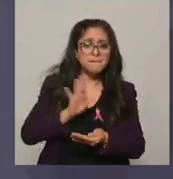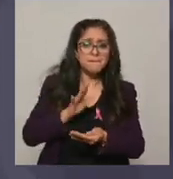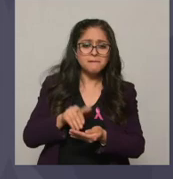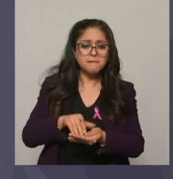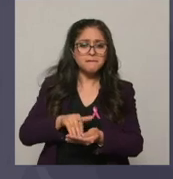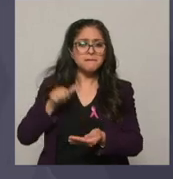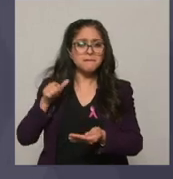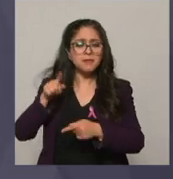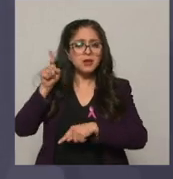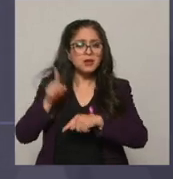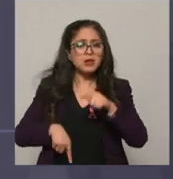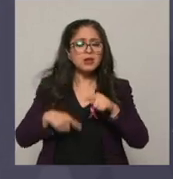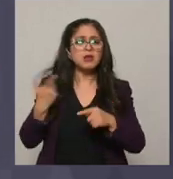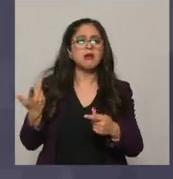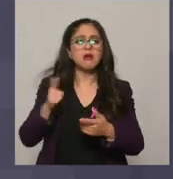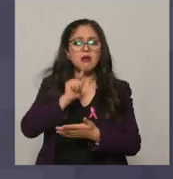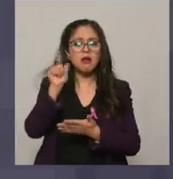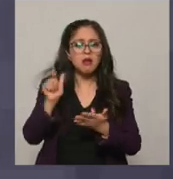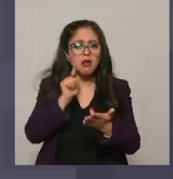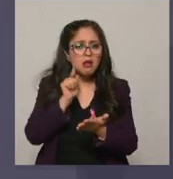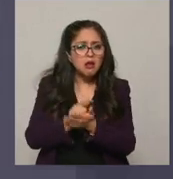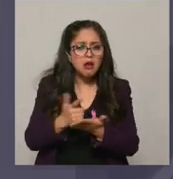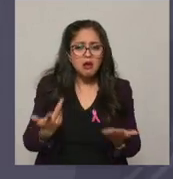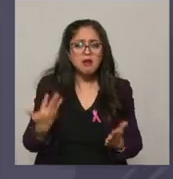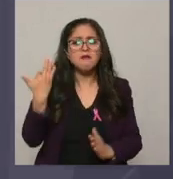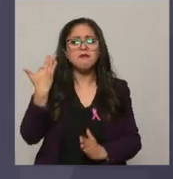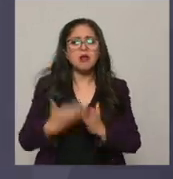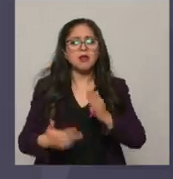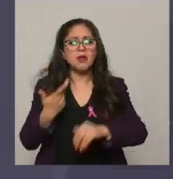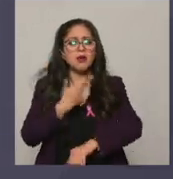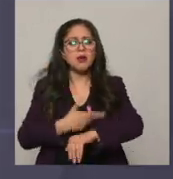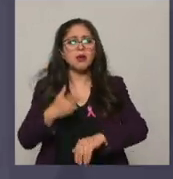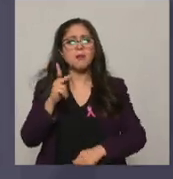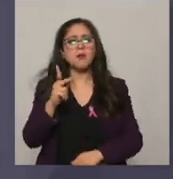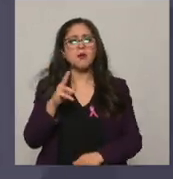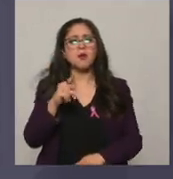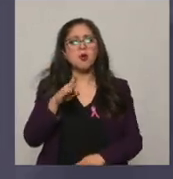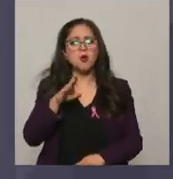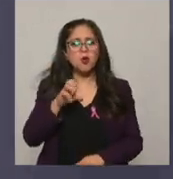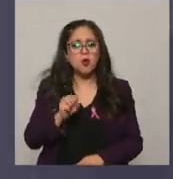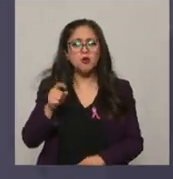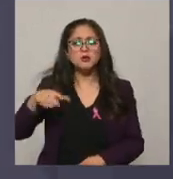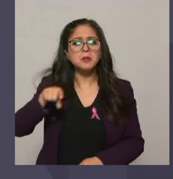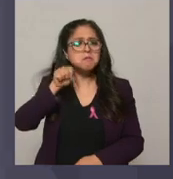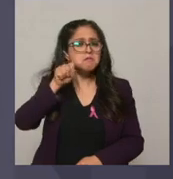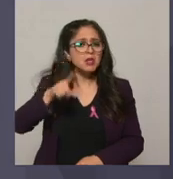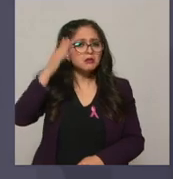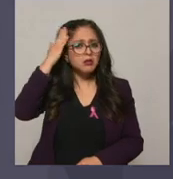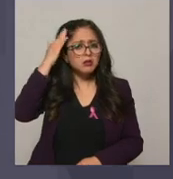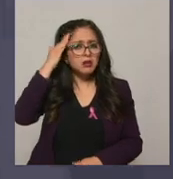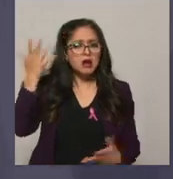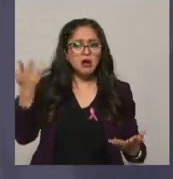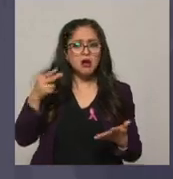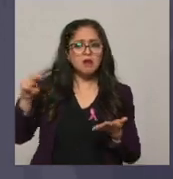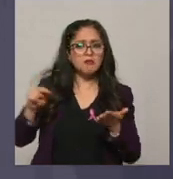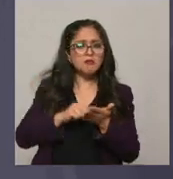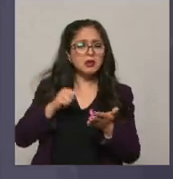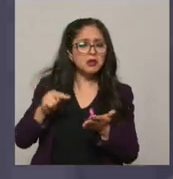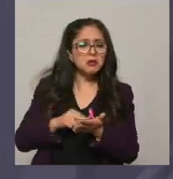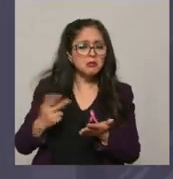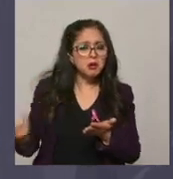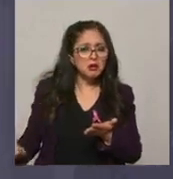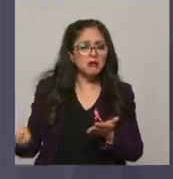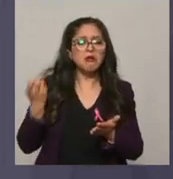de la ley, una omisión de los protocolos que las mismas autoridades firman. Y pues bueno, es